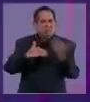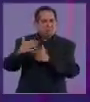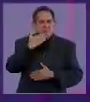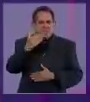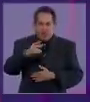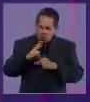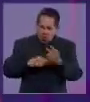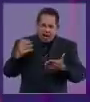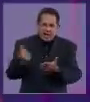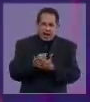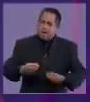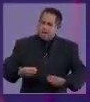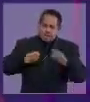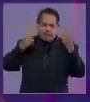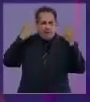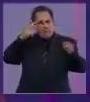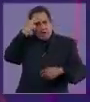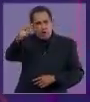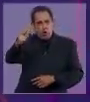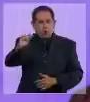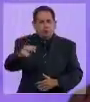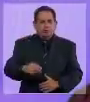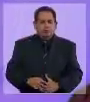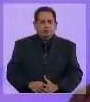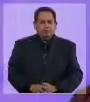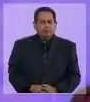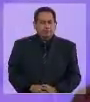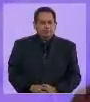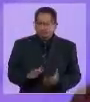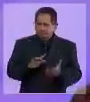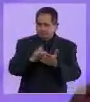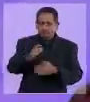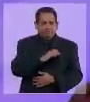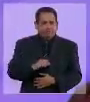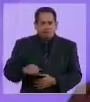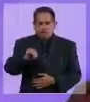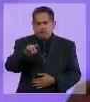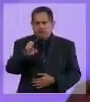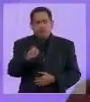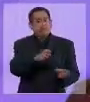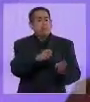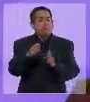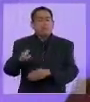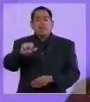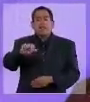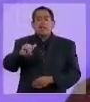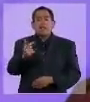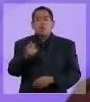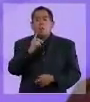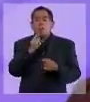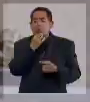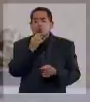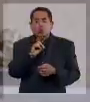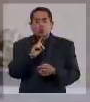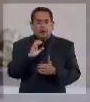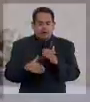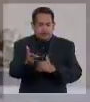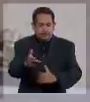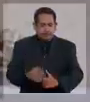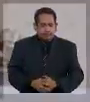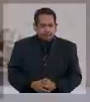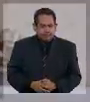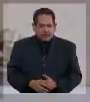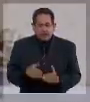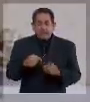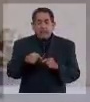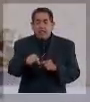a ganar. ¡Que viva México! Gracias, candidato Meade. Candidato Anaya, un minuto de cierre. Faltan